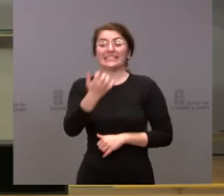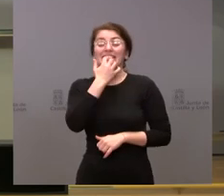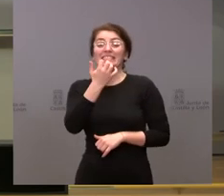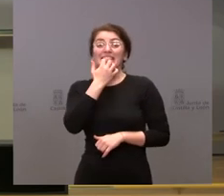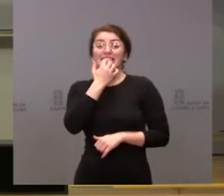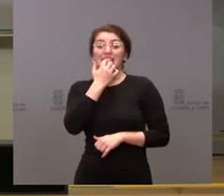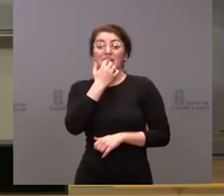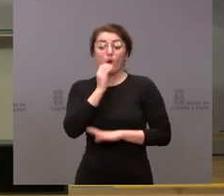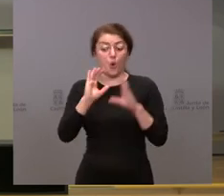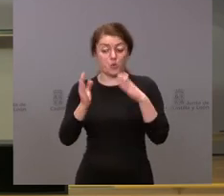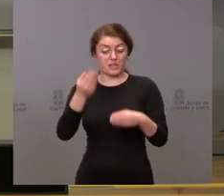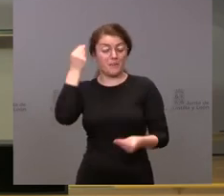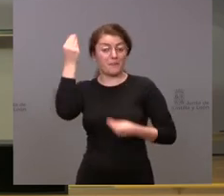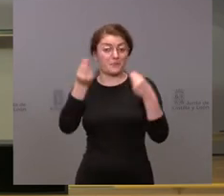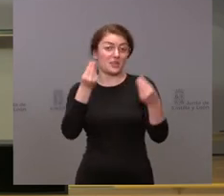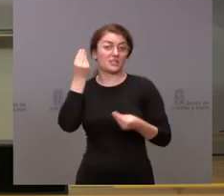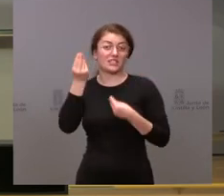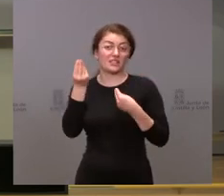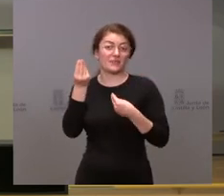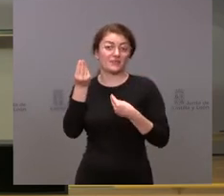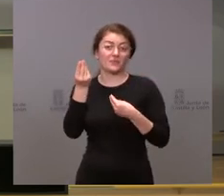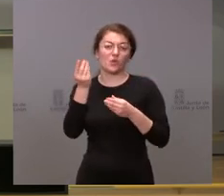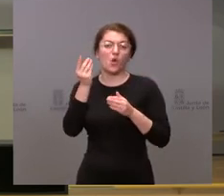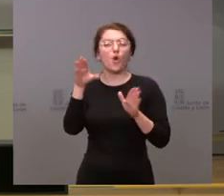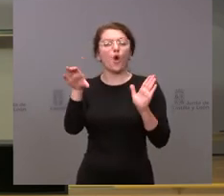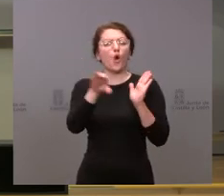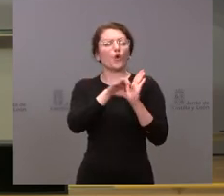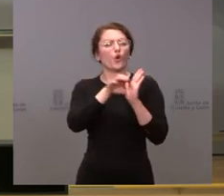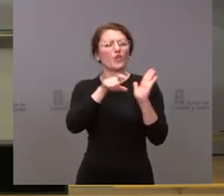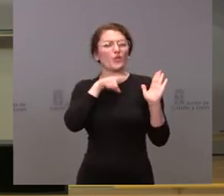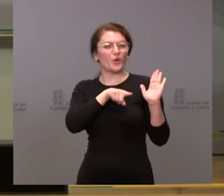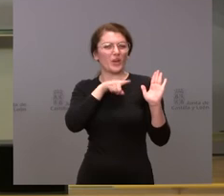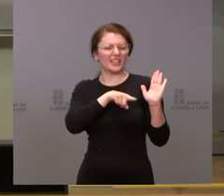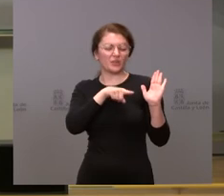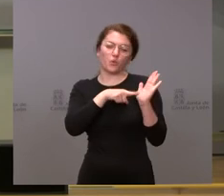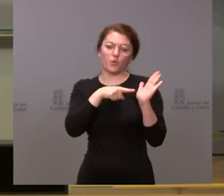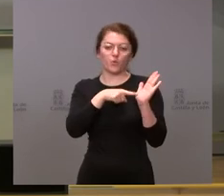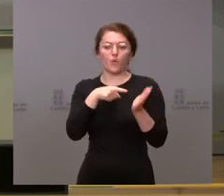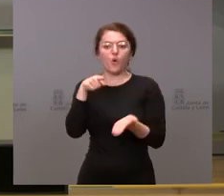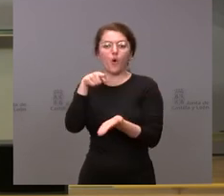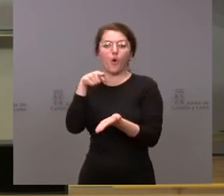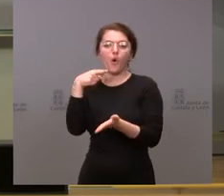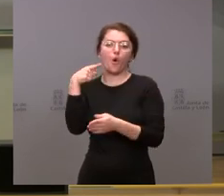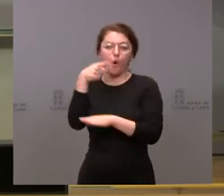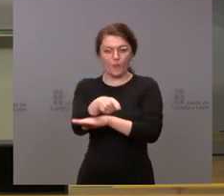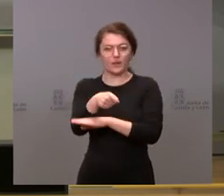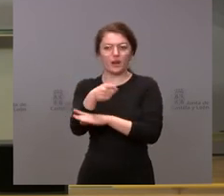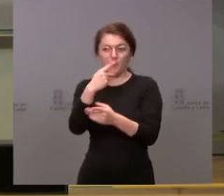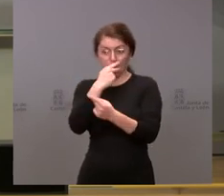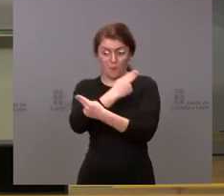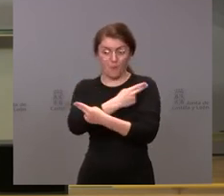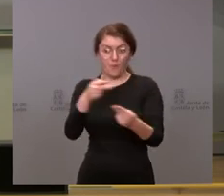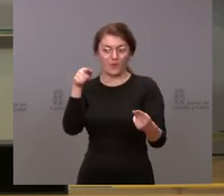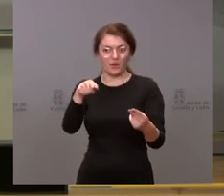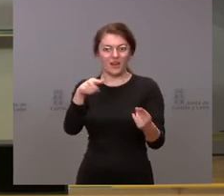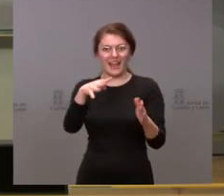código ético que obliga a publicar ese tipo de reuniones en la agenda ya que en esta